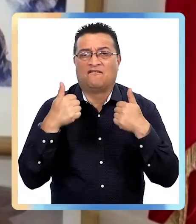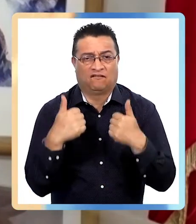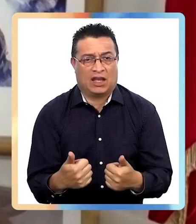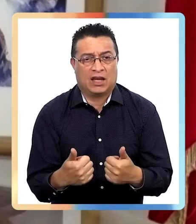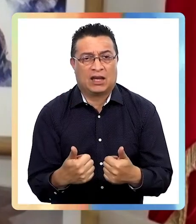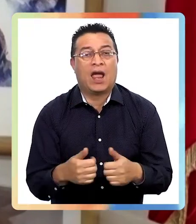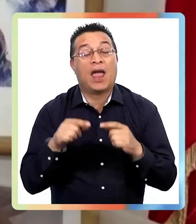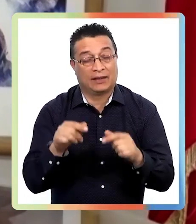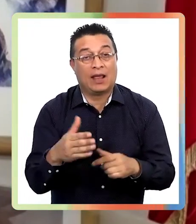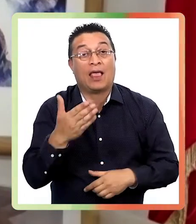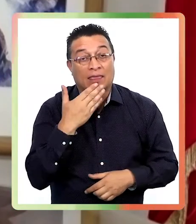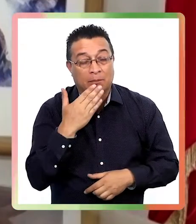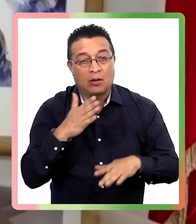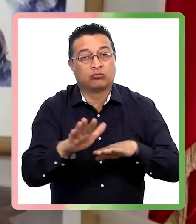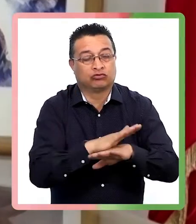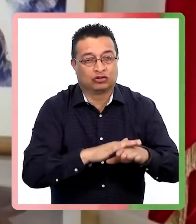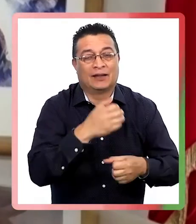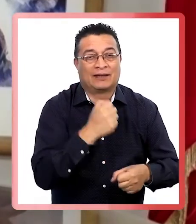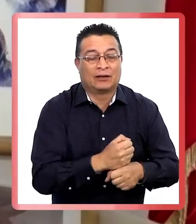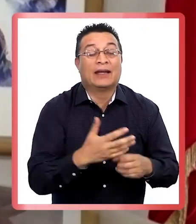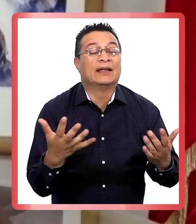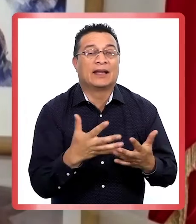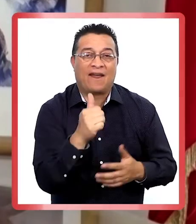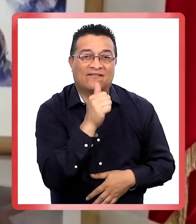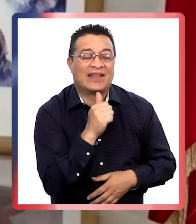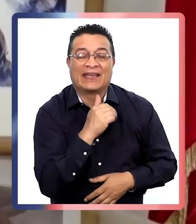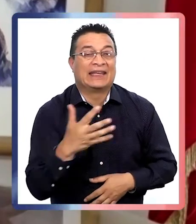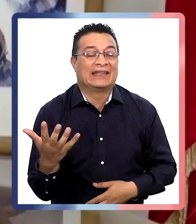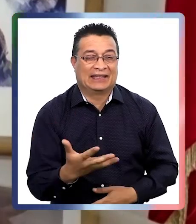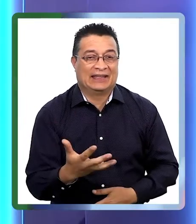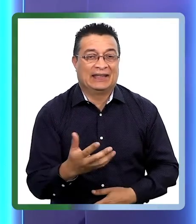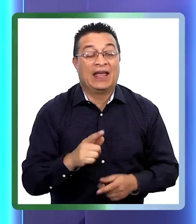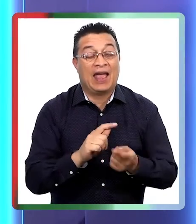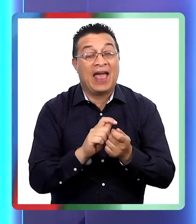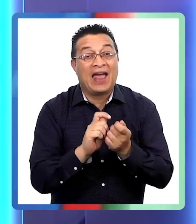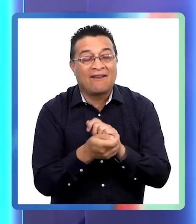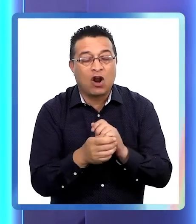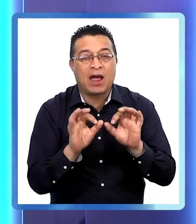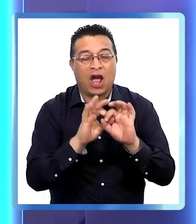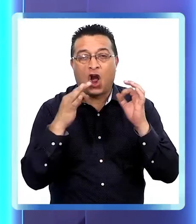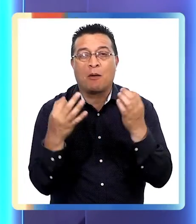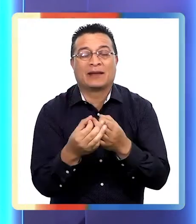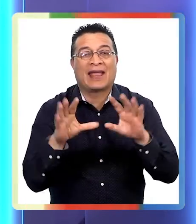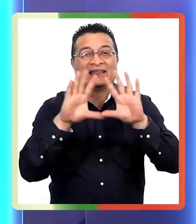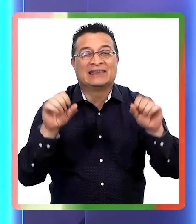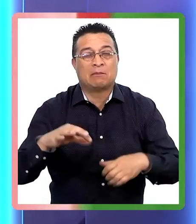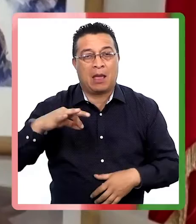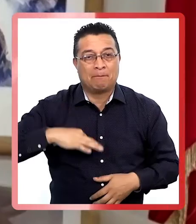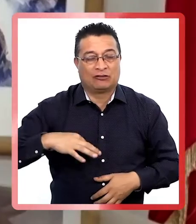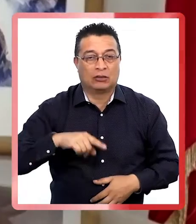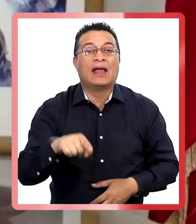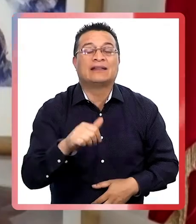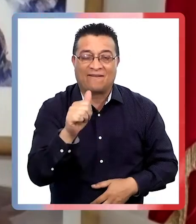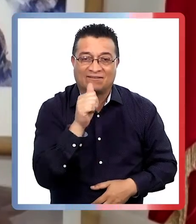bastante bien, como también en la protección del empleo. ¿Qué nos faltó, Scarlett? La reforma integral al sistema de pensiones.